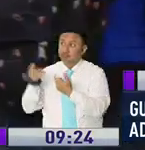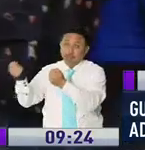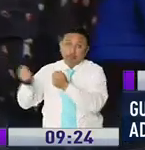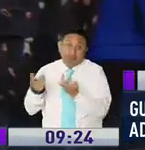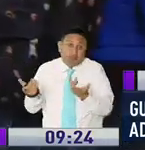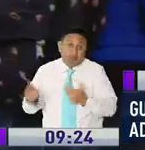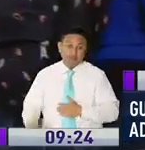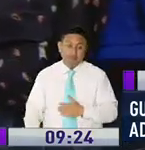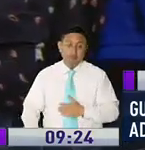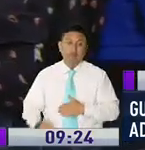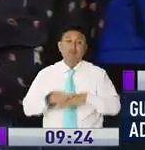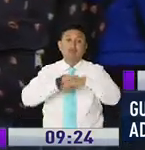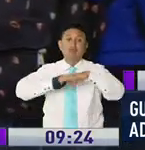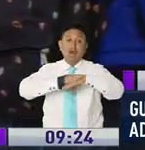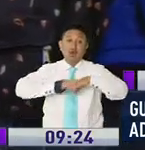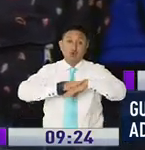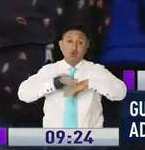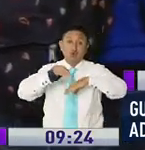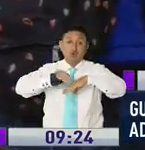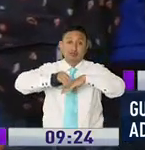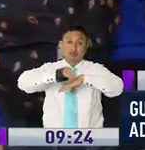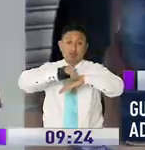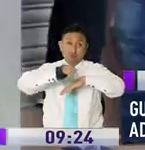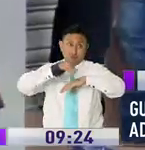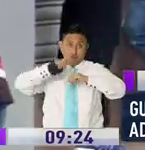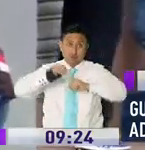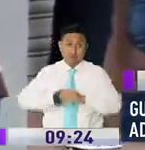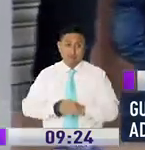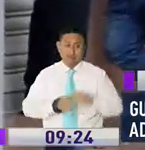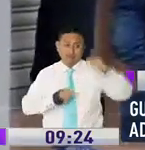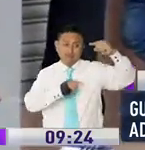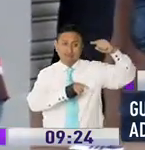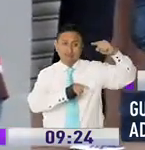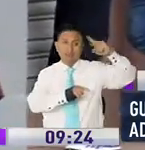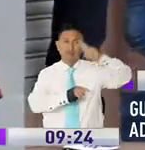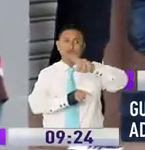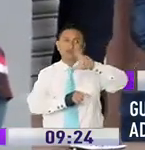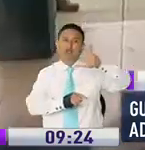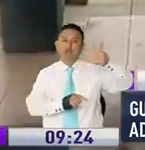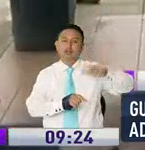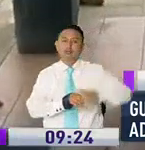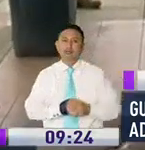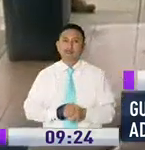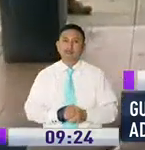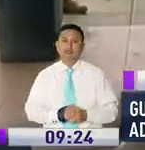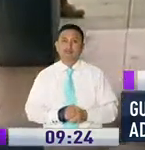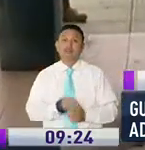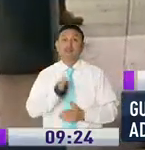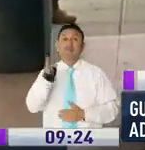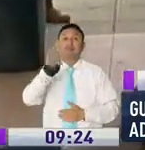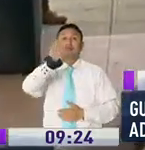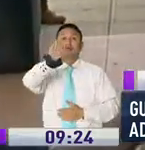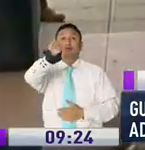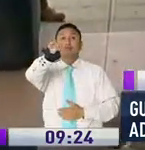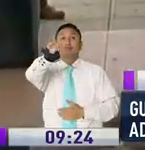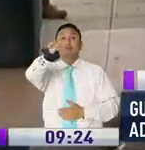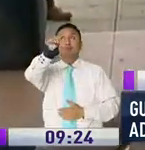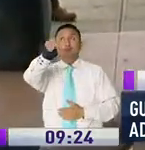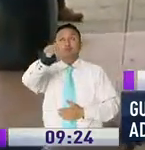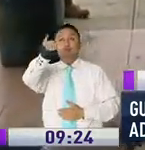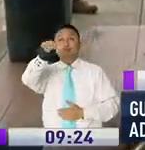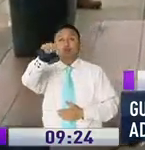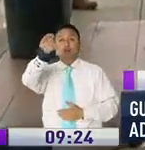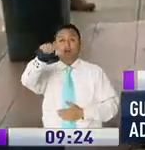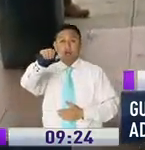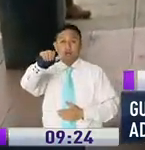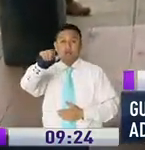llegado. ¿Alcohol sí hay? Solo tenemos al momento de medio litro, 2,33. Que vaya a la Boyacá y Dalecio, que hay, pero